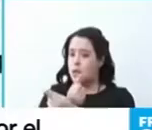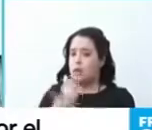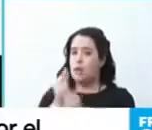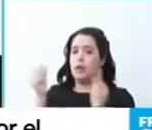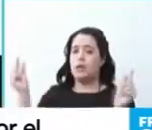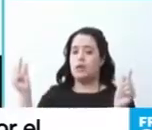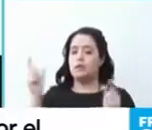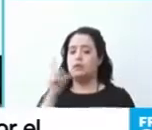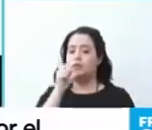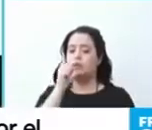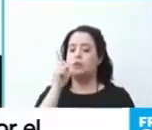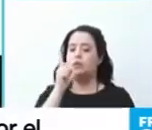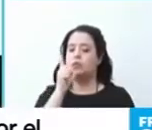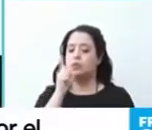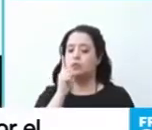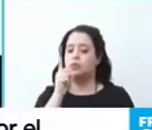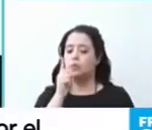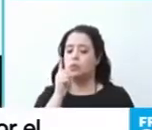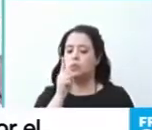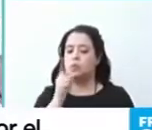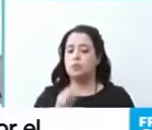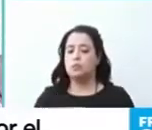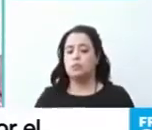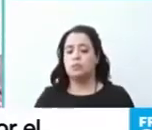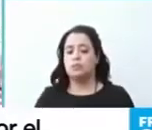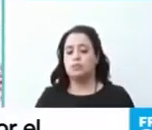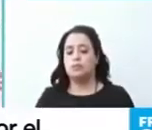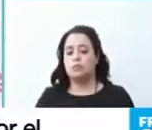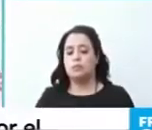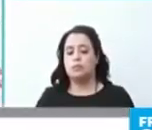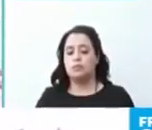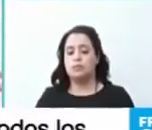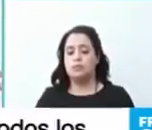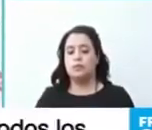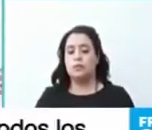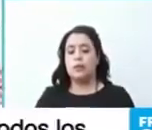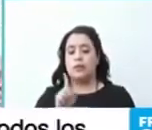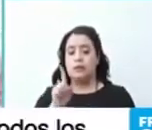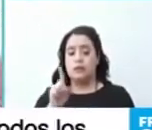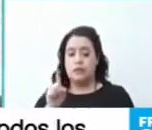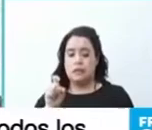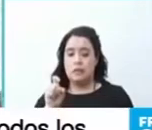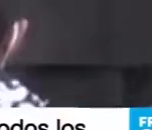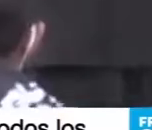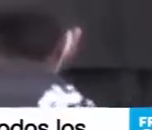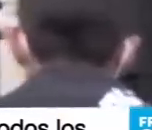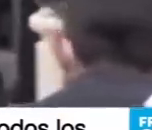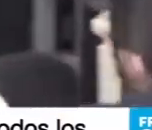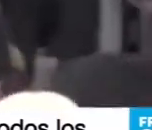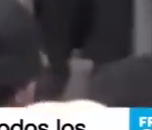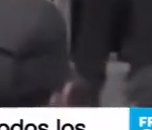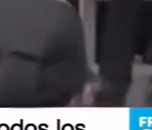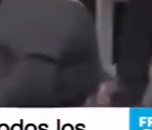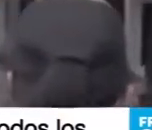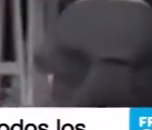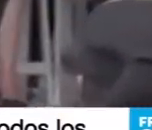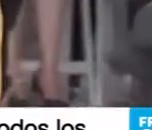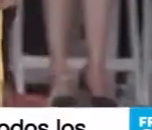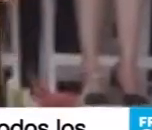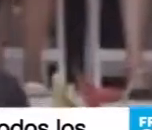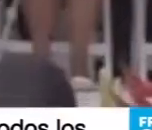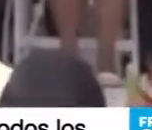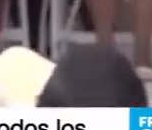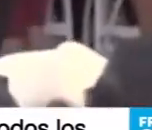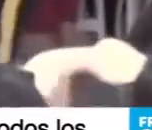señaló además que el gobierno que preside castró está comprometido a luchar contra la corrupción y la impunidad que tanto